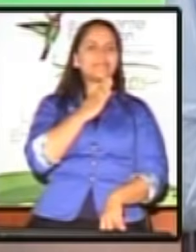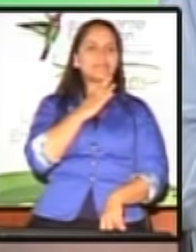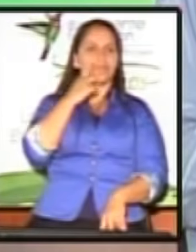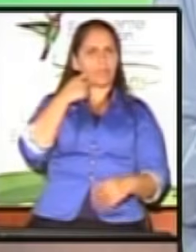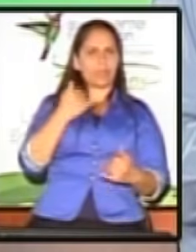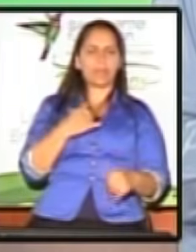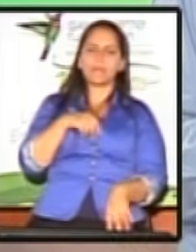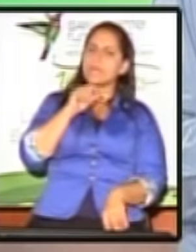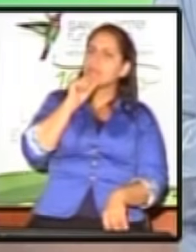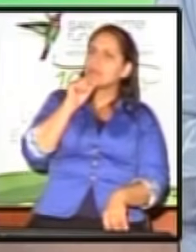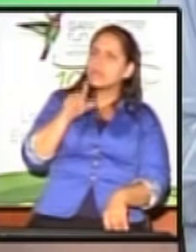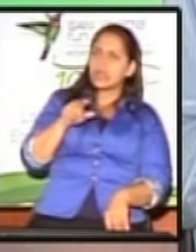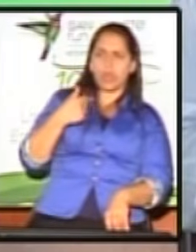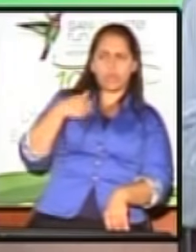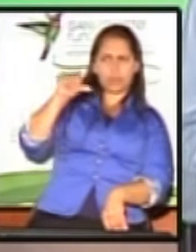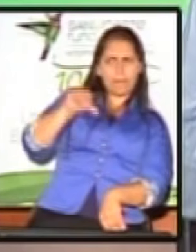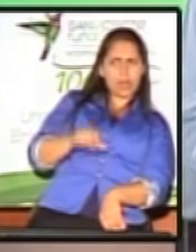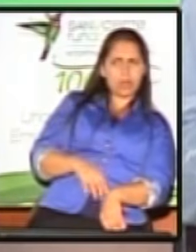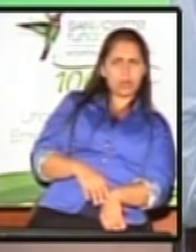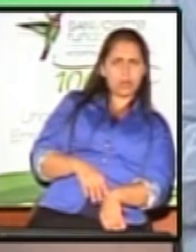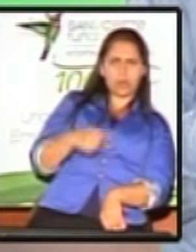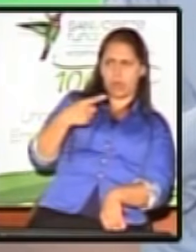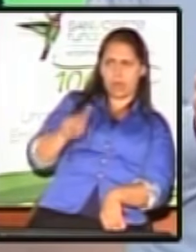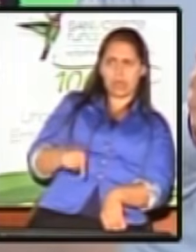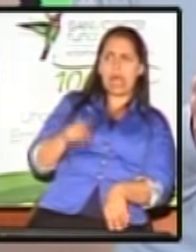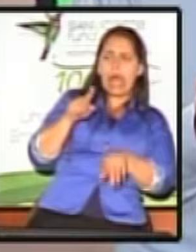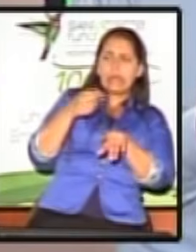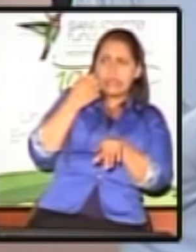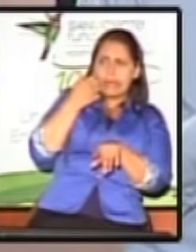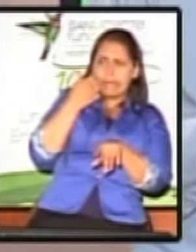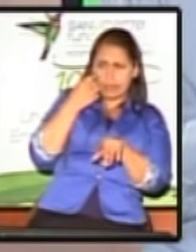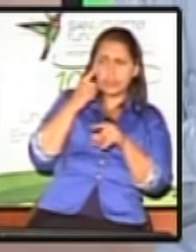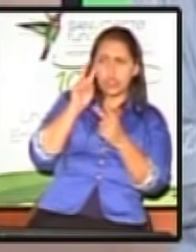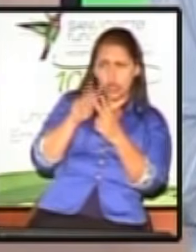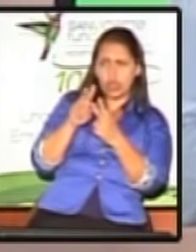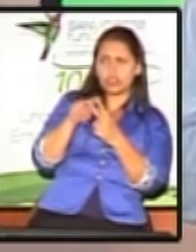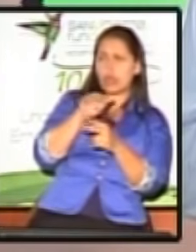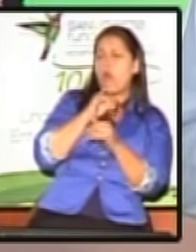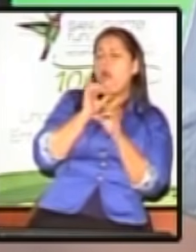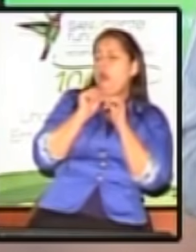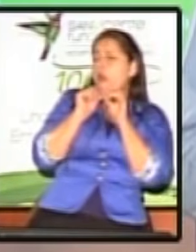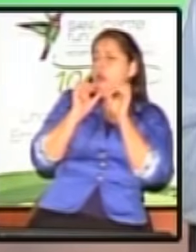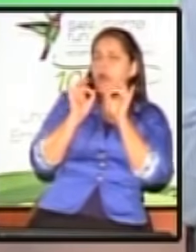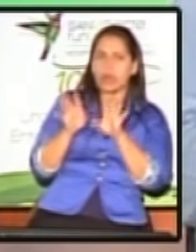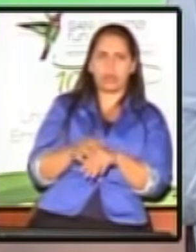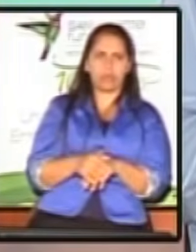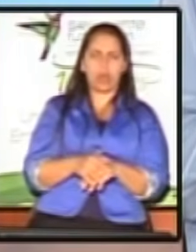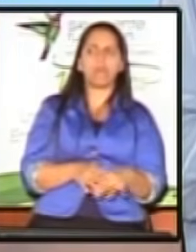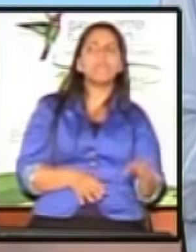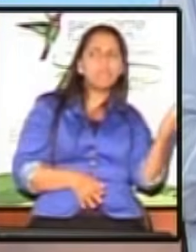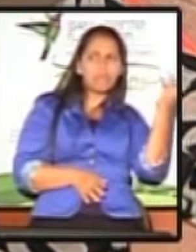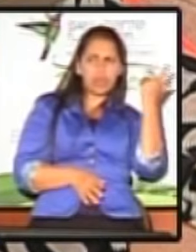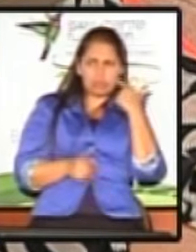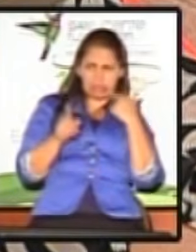ve, pero vos no estás tan mal, porque es que la gente con ese diagnóstico tuyo se ve más mal. O a mí me dijeron que tenías